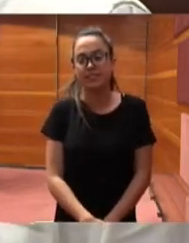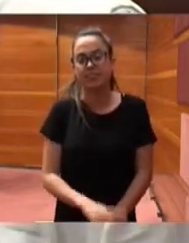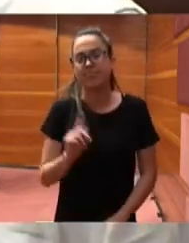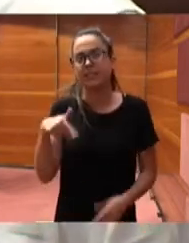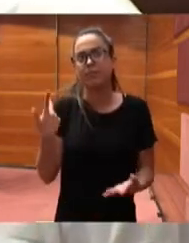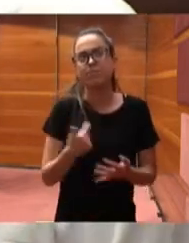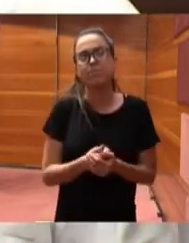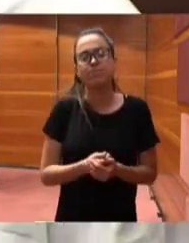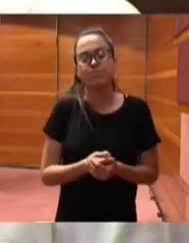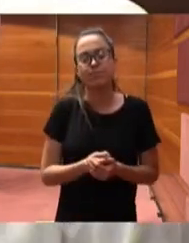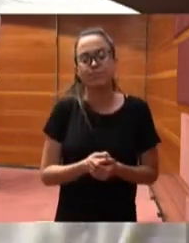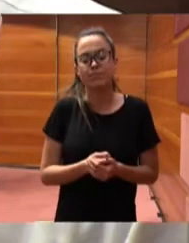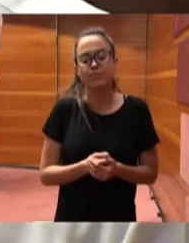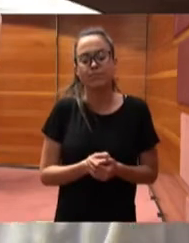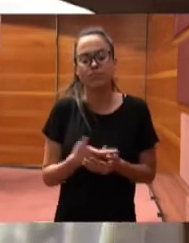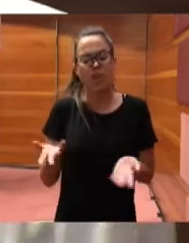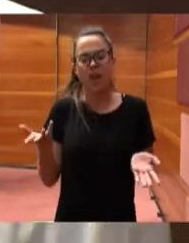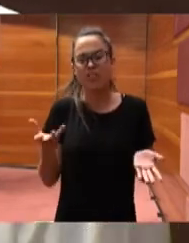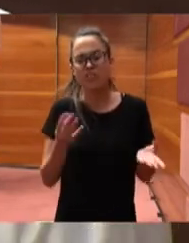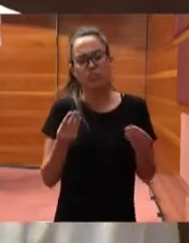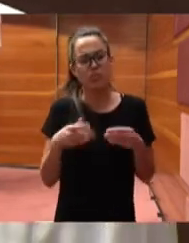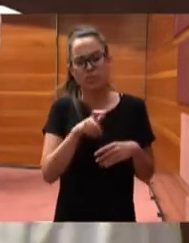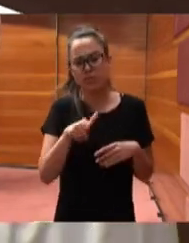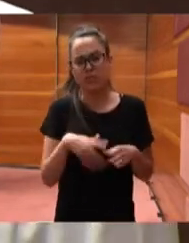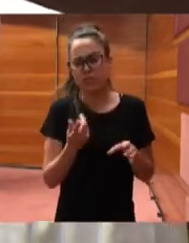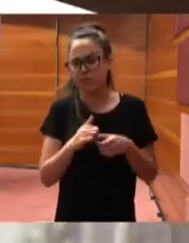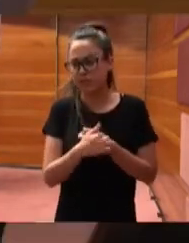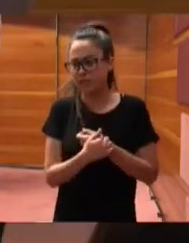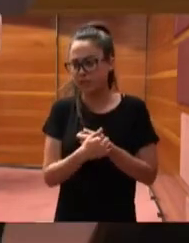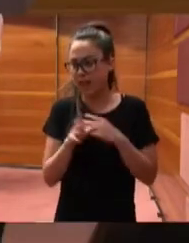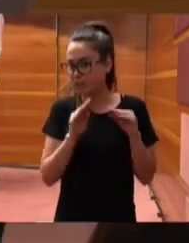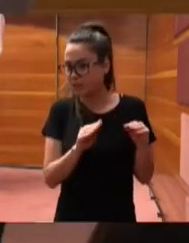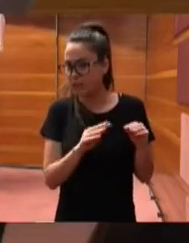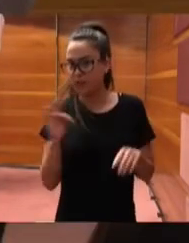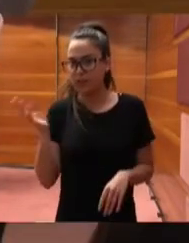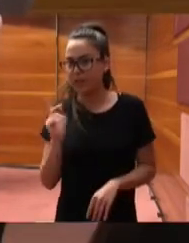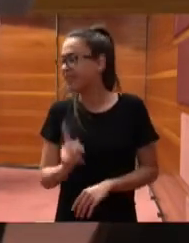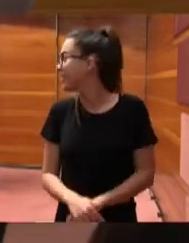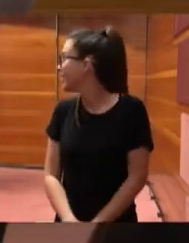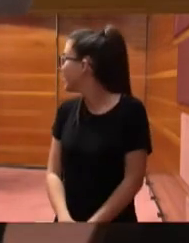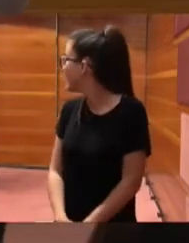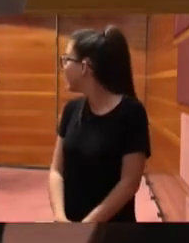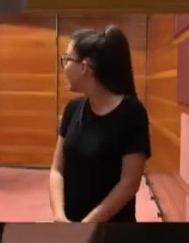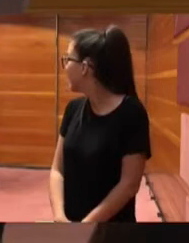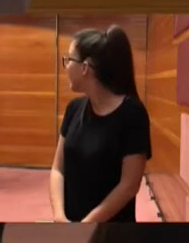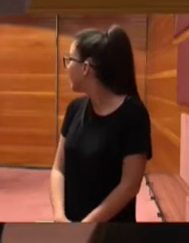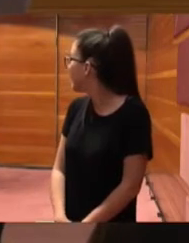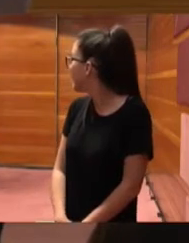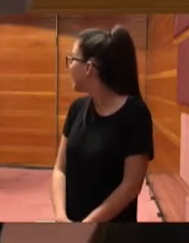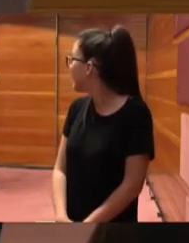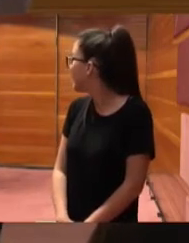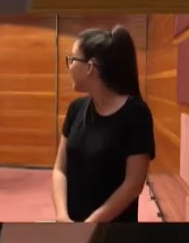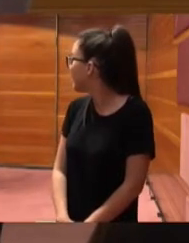personal. Es decir, hay un técnico concreto de participación, que es Ray Parreño... Pensaba que era tuyo. No. Que ha conseguido dotarse,